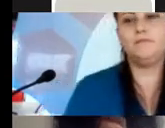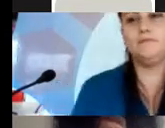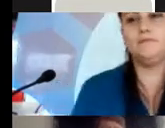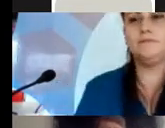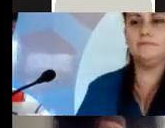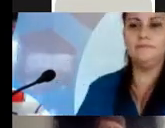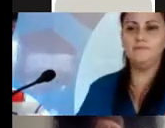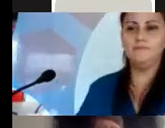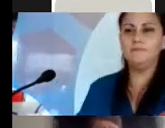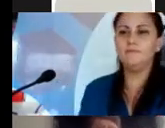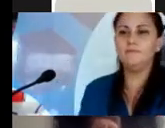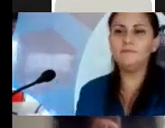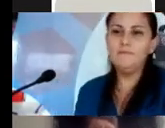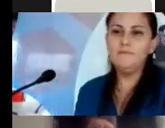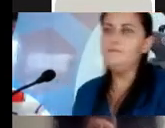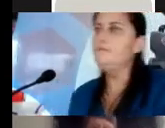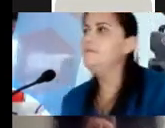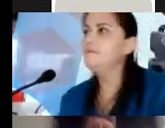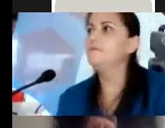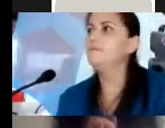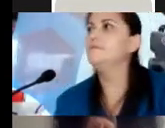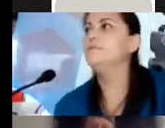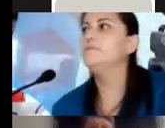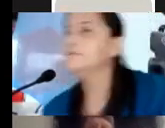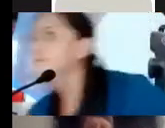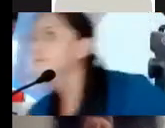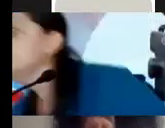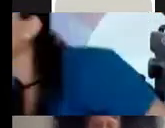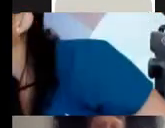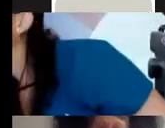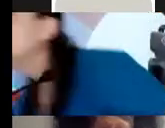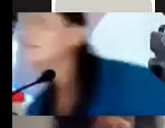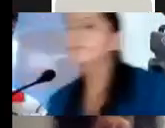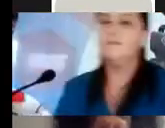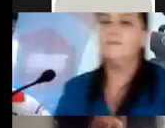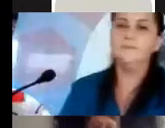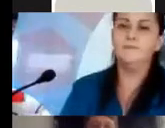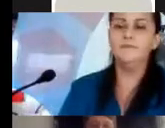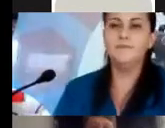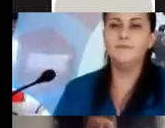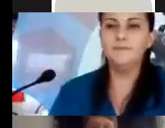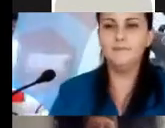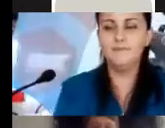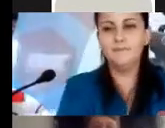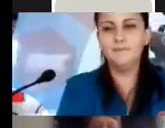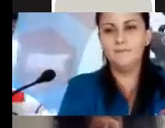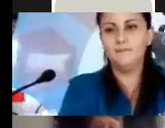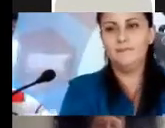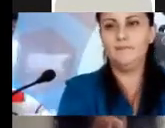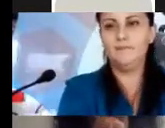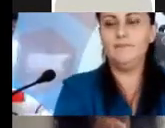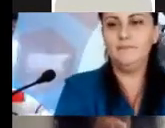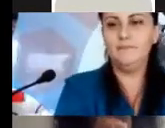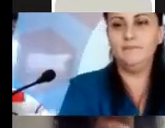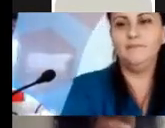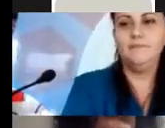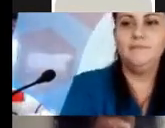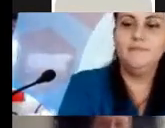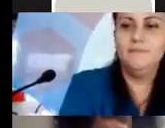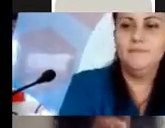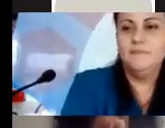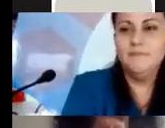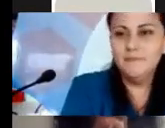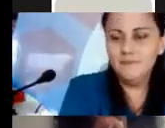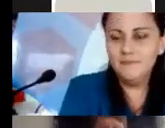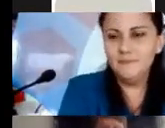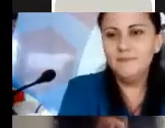realmente sobrecargando demasiado al paciente, no pasa mi dedo por atrás, no logro ni siquiera meterlo, hay una presión muy fuerte, tengo que entender que